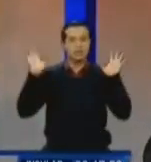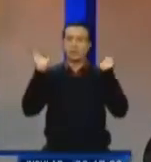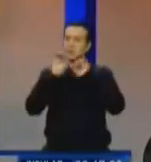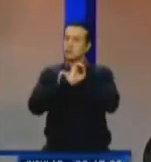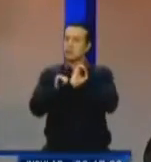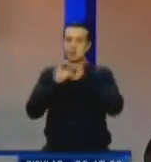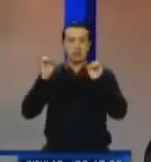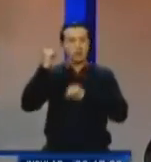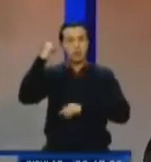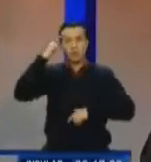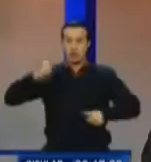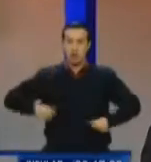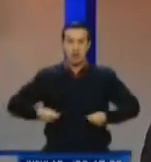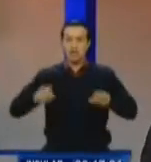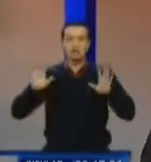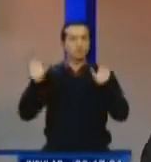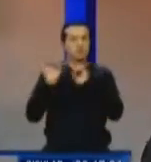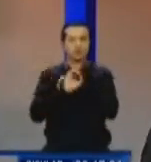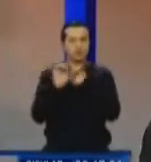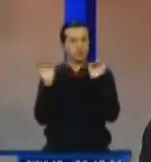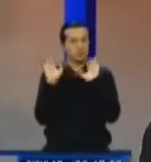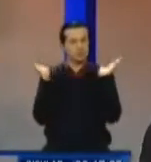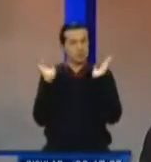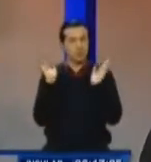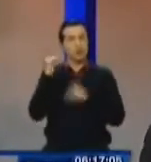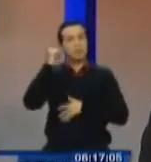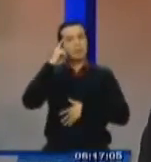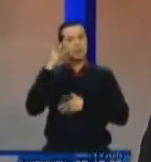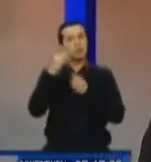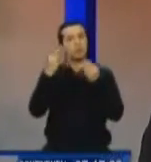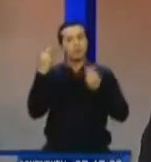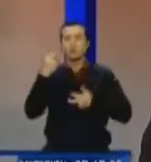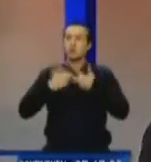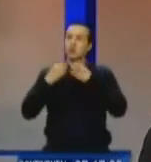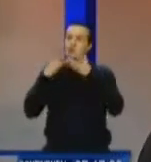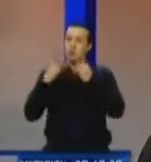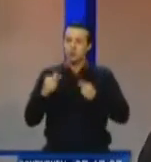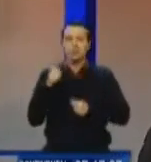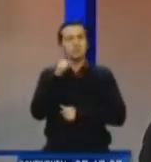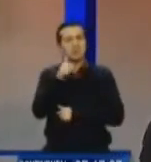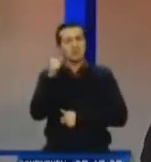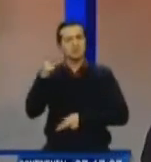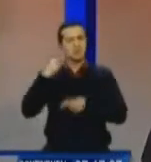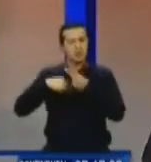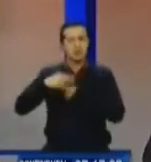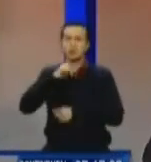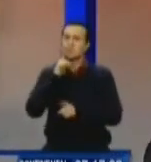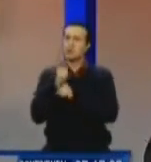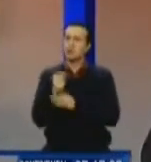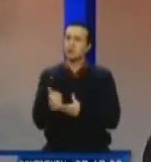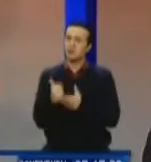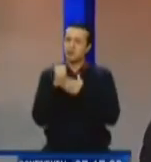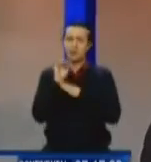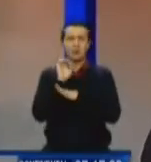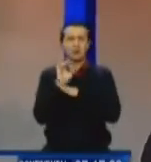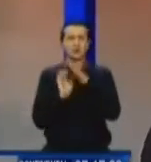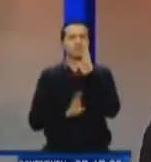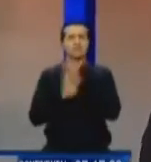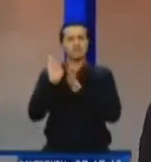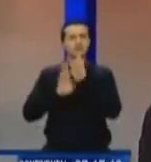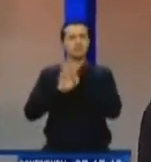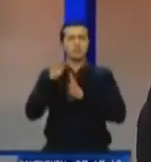sin gasto estatal yo creo que por aquí hay una cantidad de soluciones de mercado que permiten que el país pueda afrontar